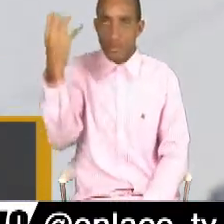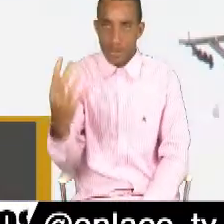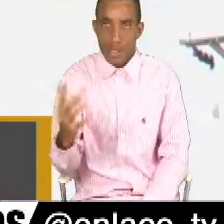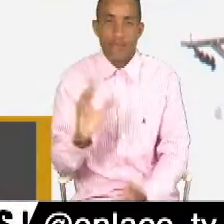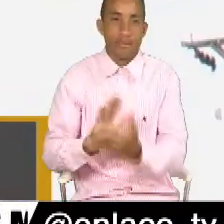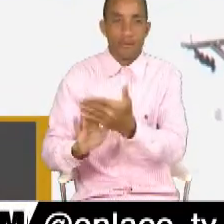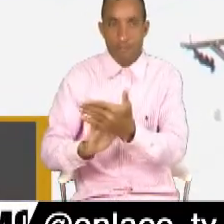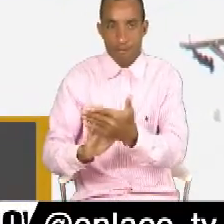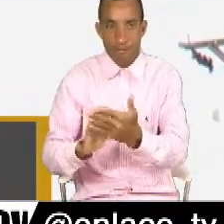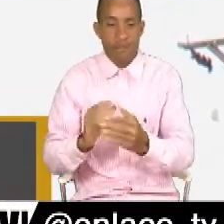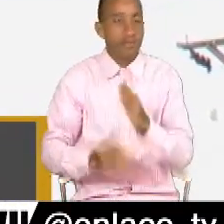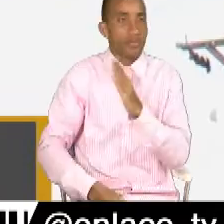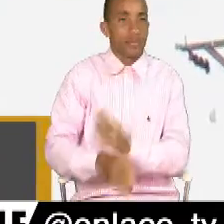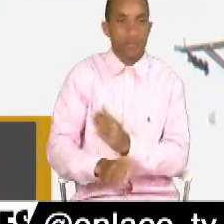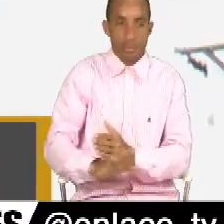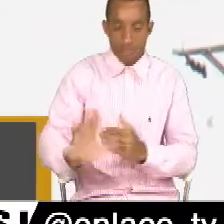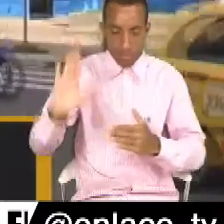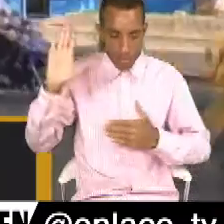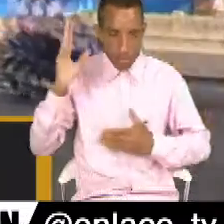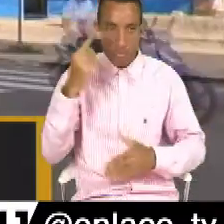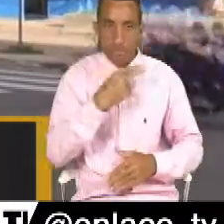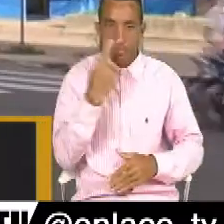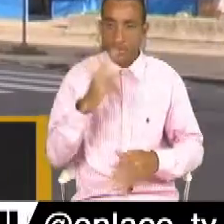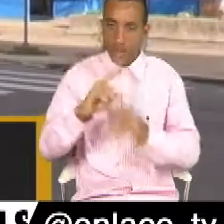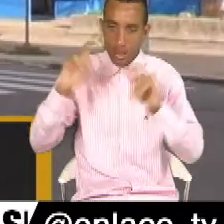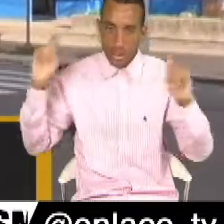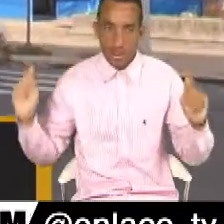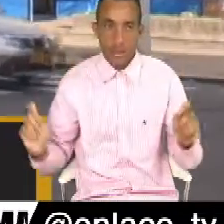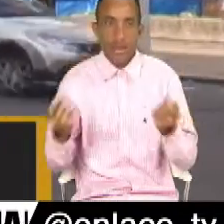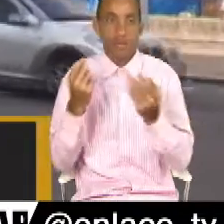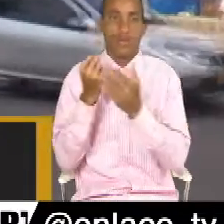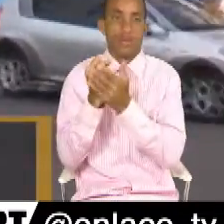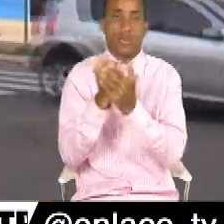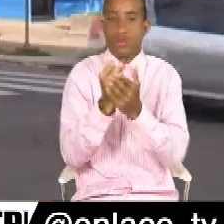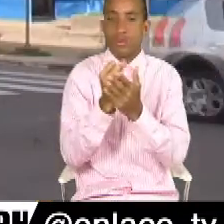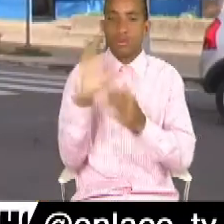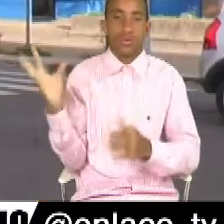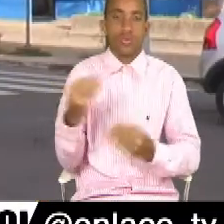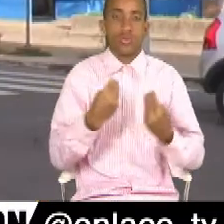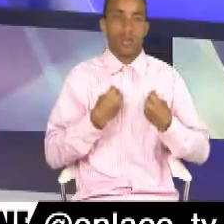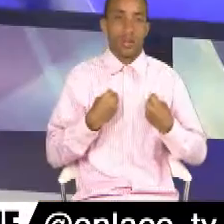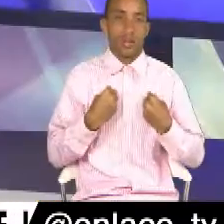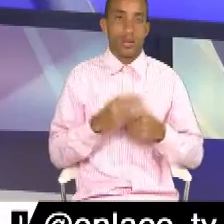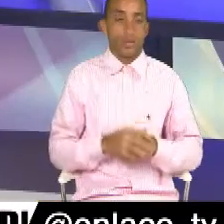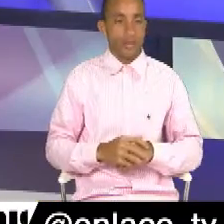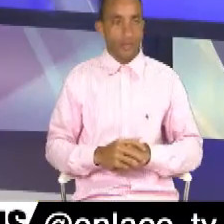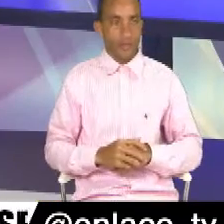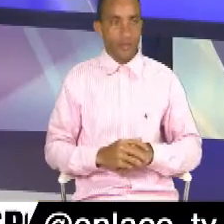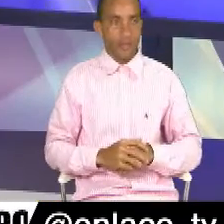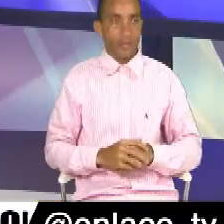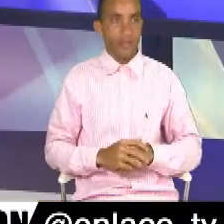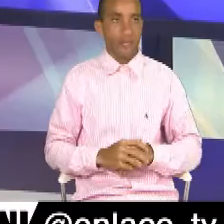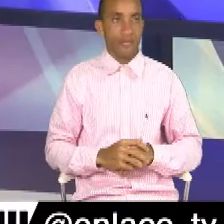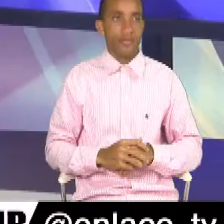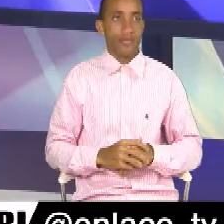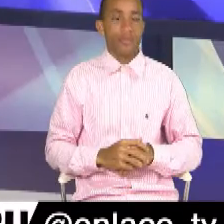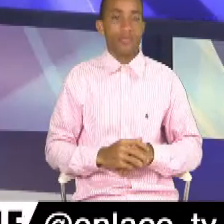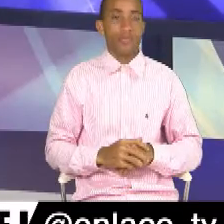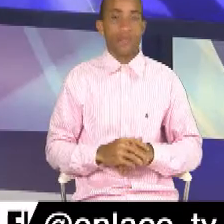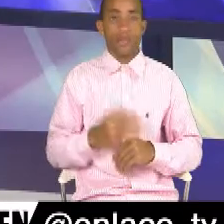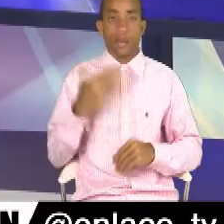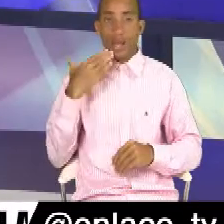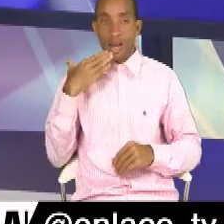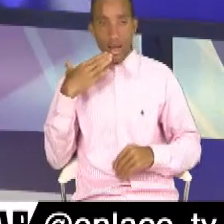Bermeja continúa con su compromiso de salvaguardar la vida, ha dicho el titular de este despacho. La gestora social de